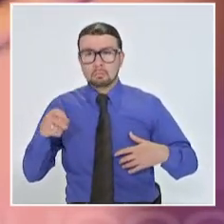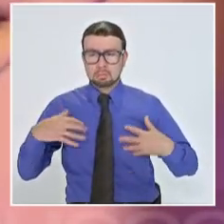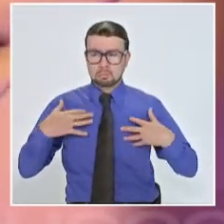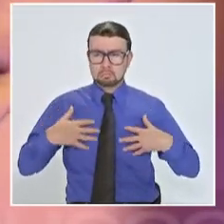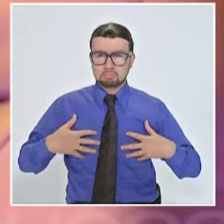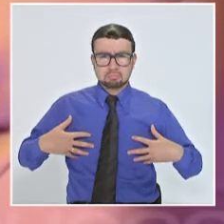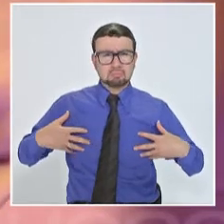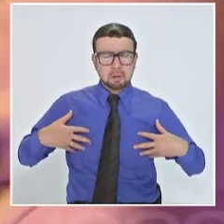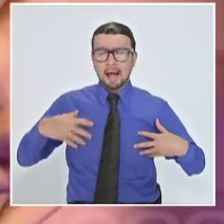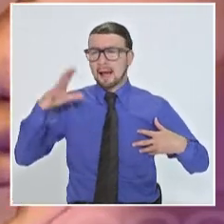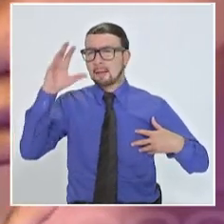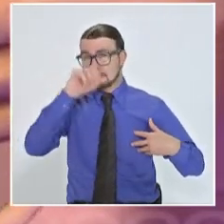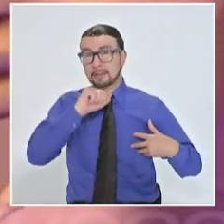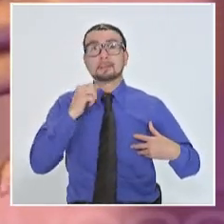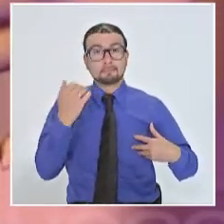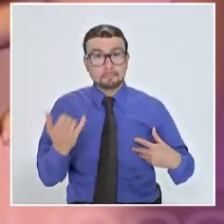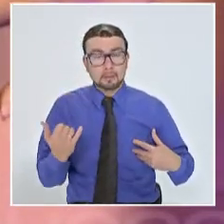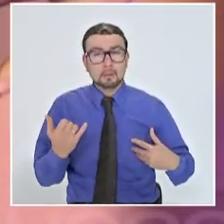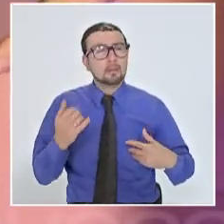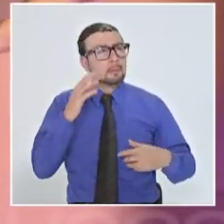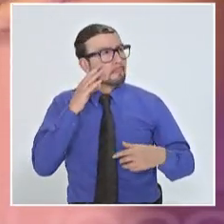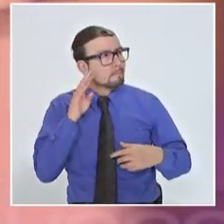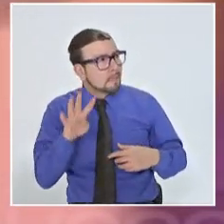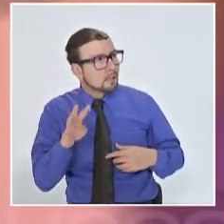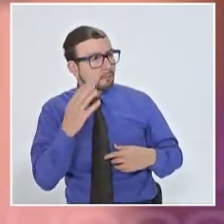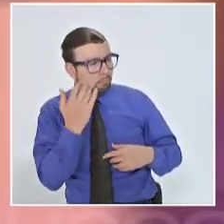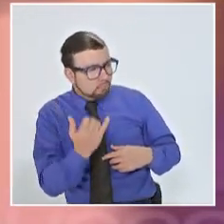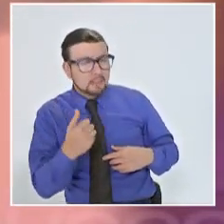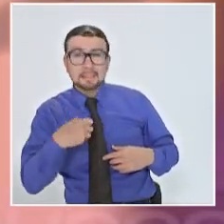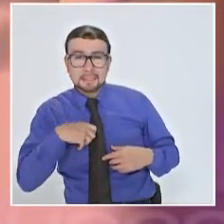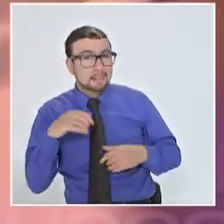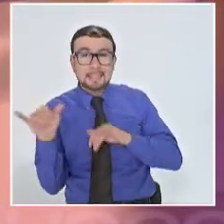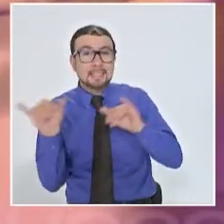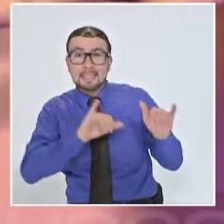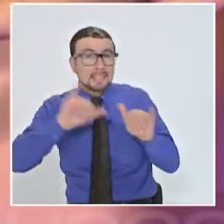Y observamos cómo se van haciendo movimientos